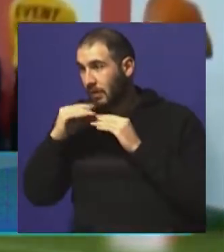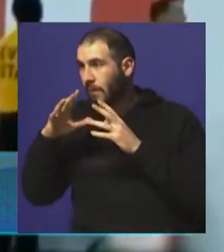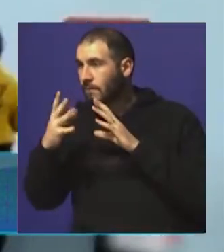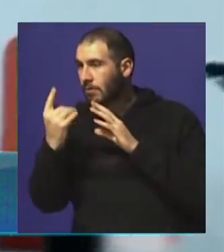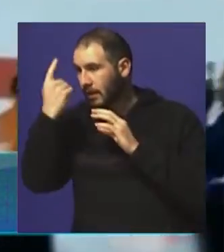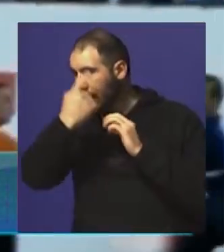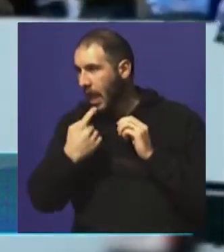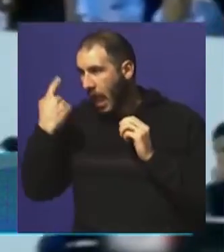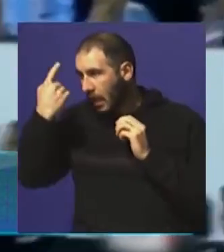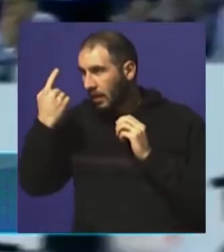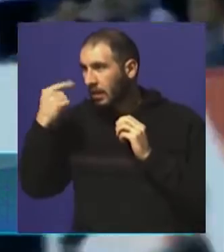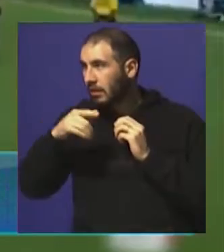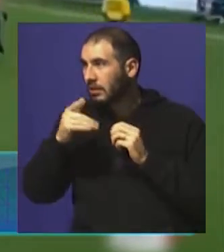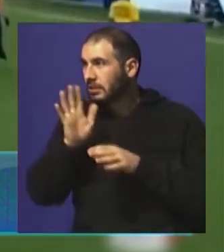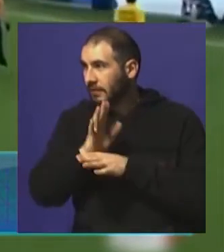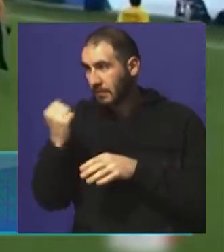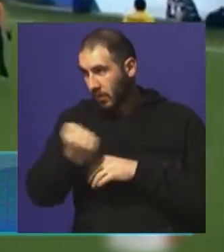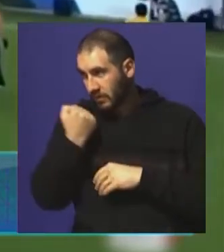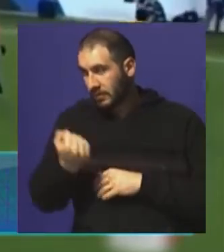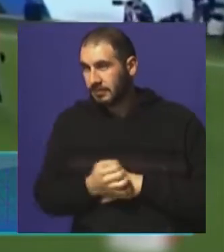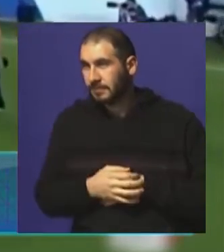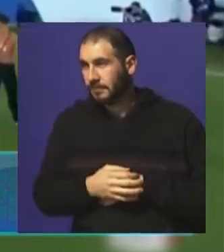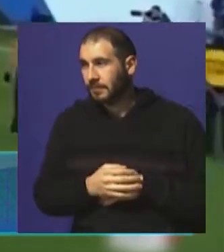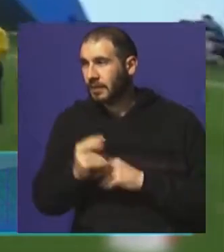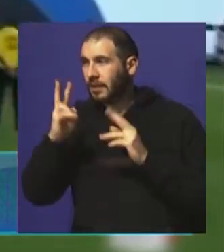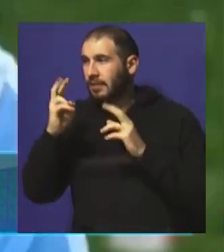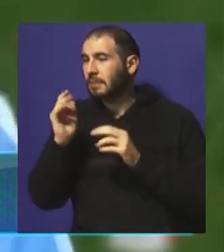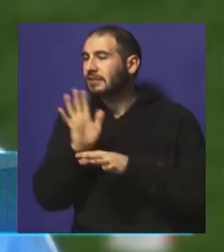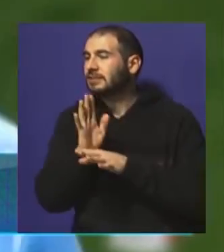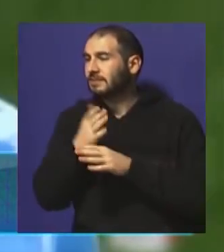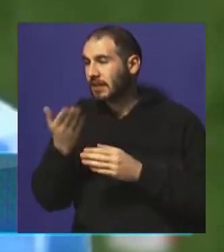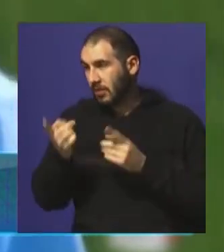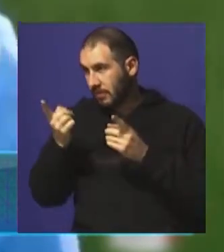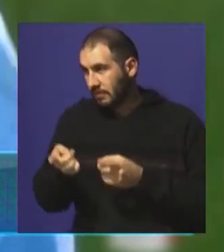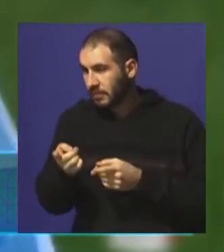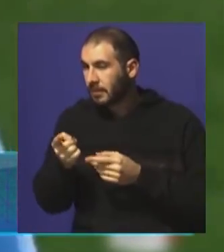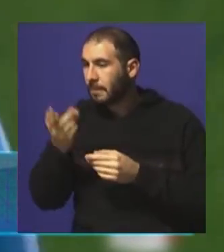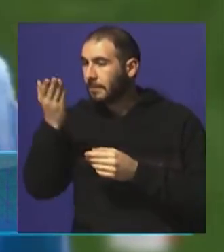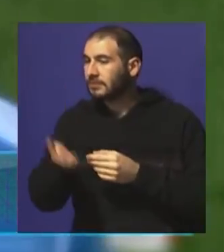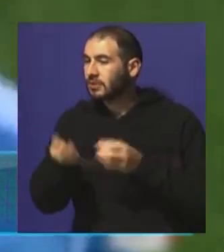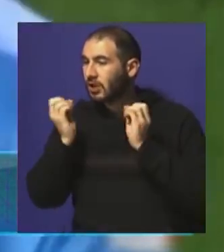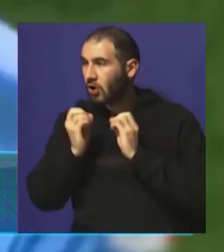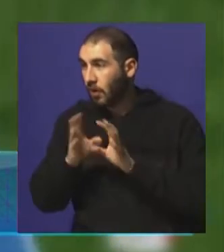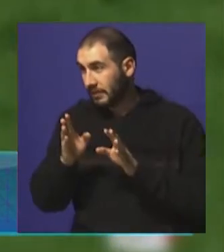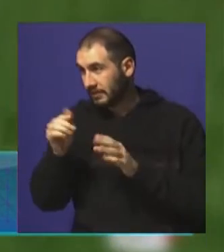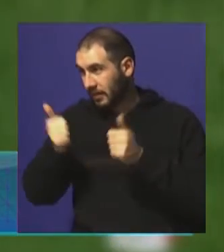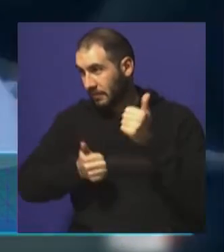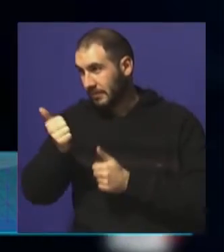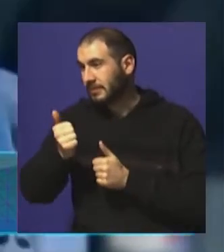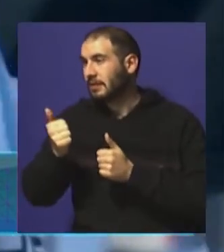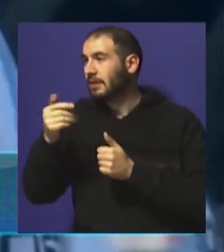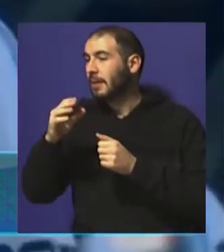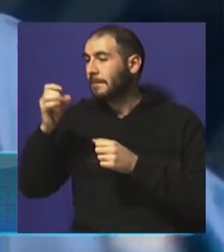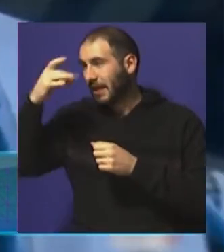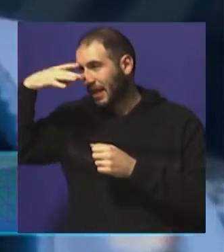de él, que ha sido muy significativo, desde el punto de vista simbólico también. El que inicia la serie de los cinco